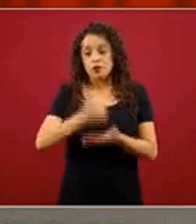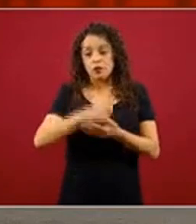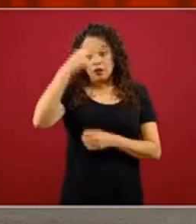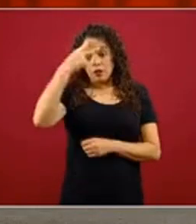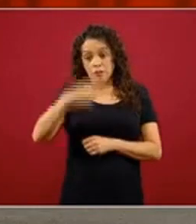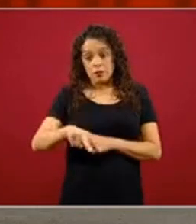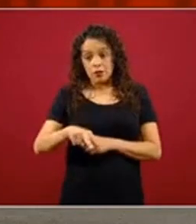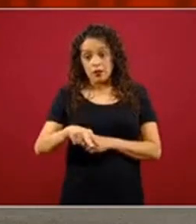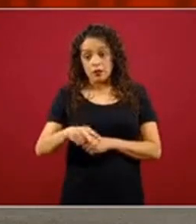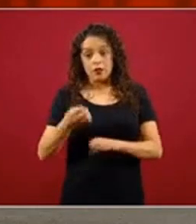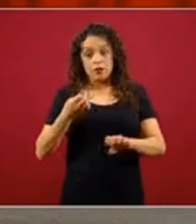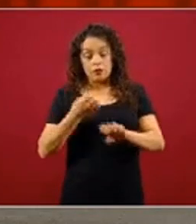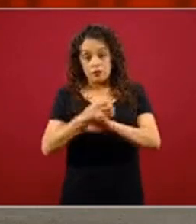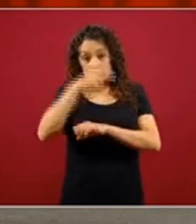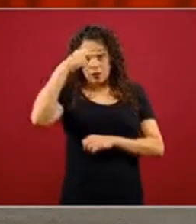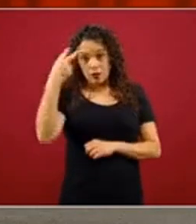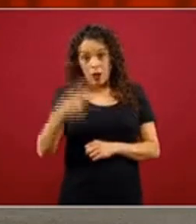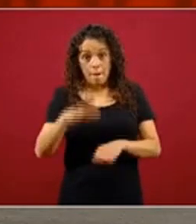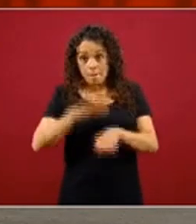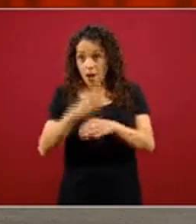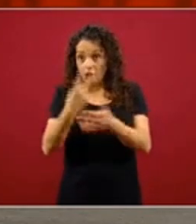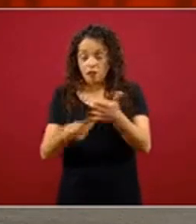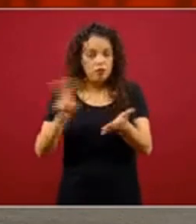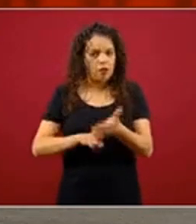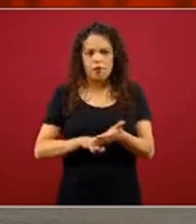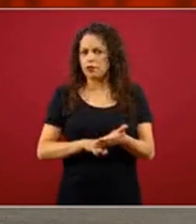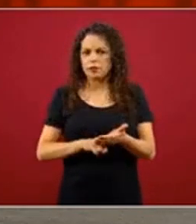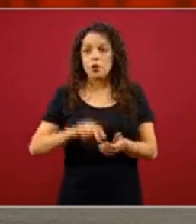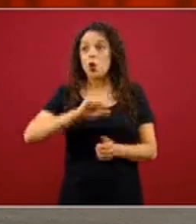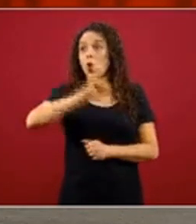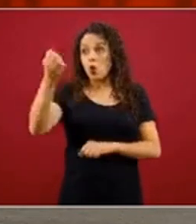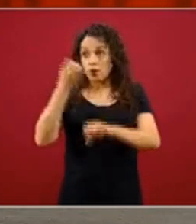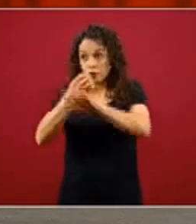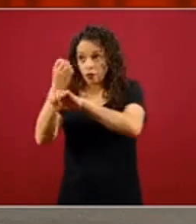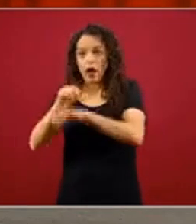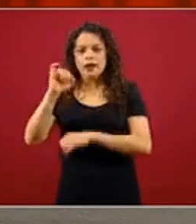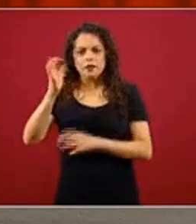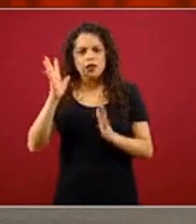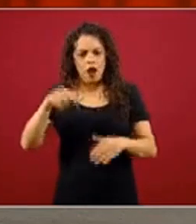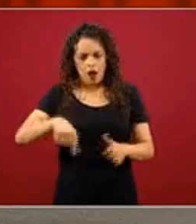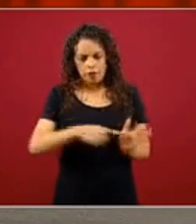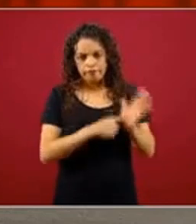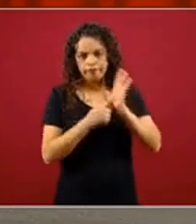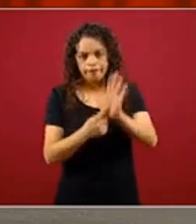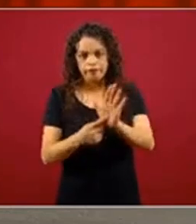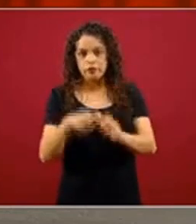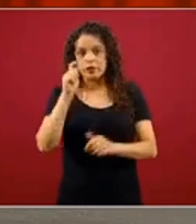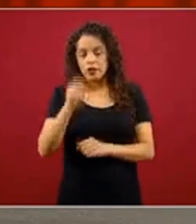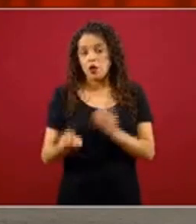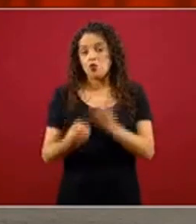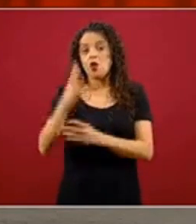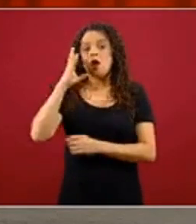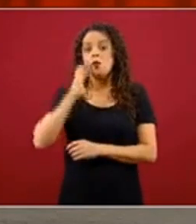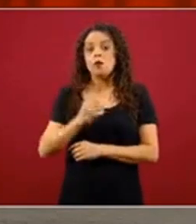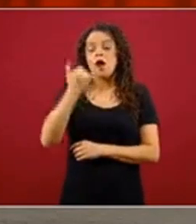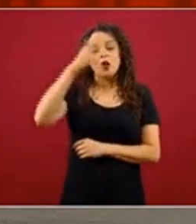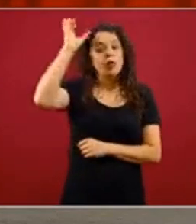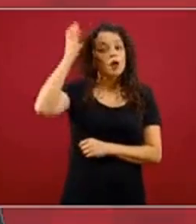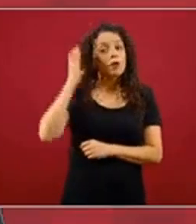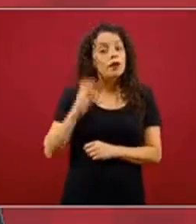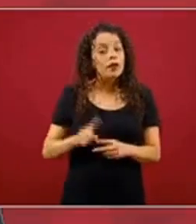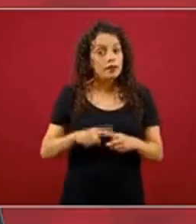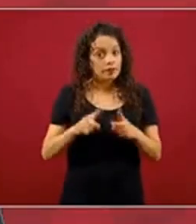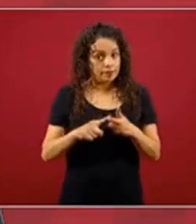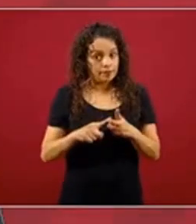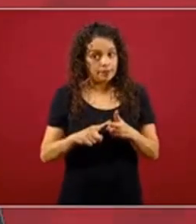no son más del doble. En otros estados sí, los hemos mostrado, en particular Nuevo León y Coahuila. En la Ciudad de